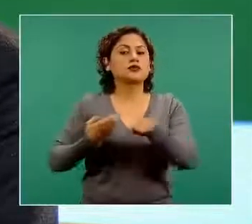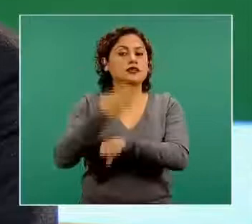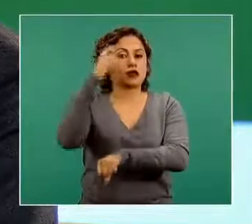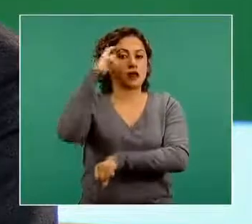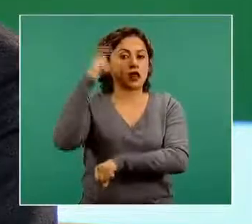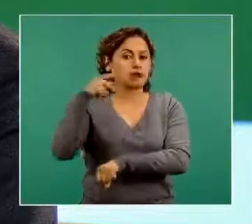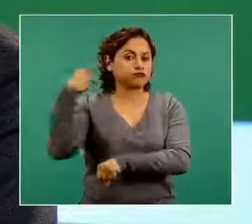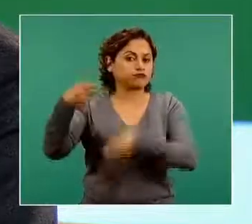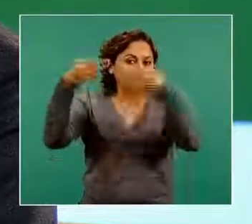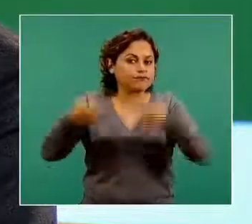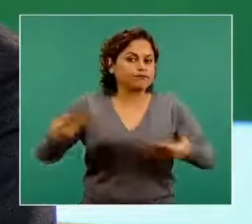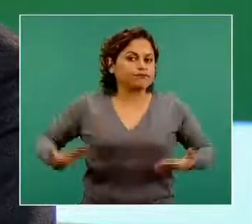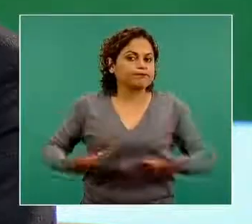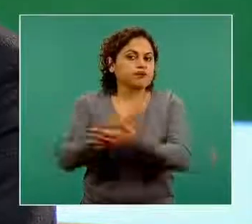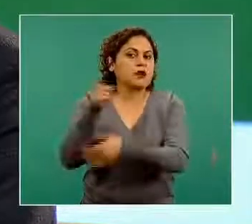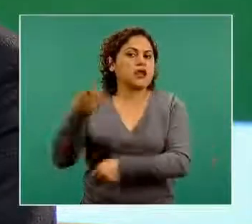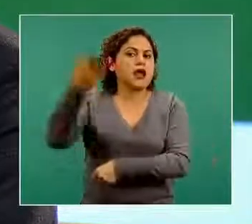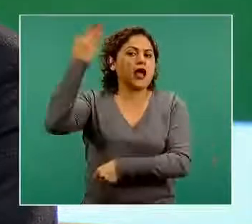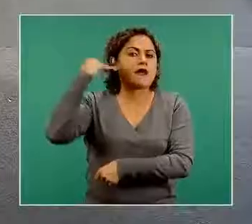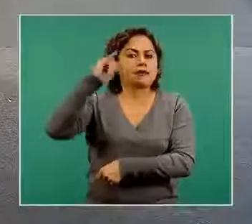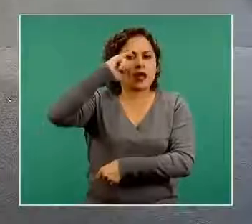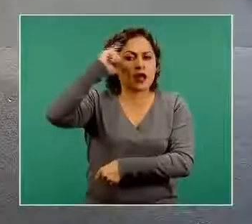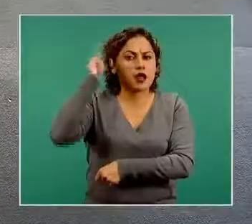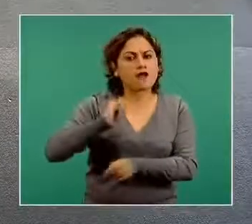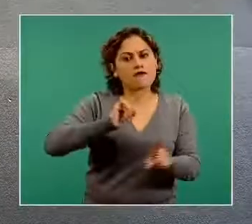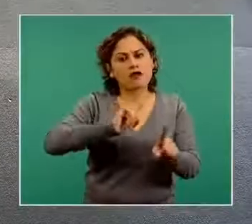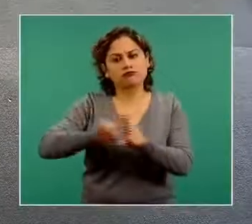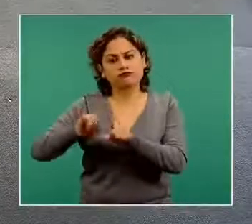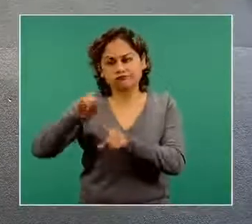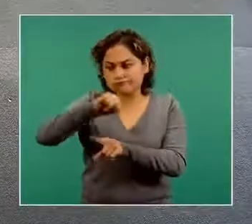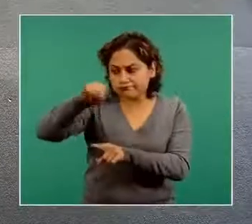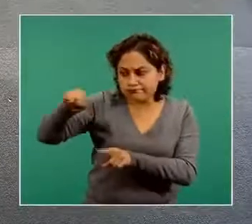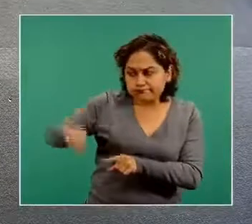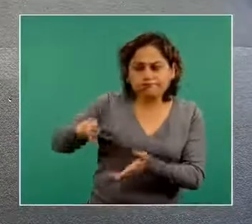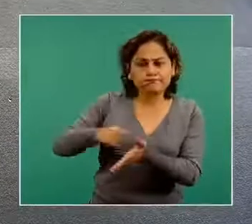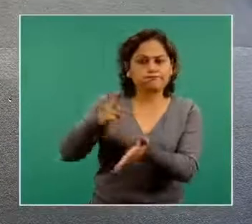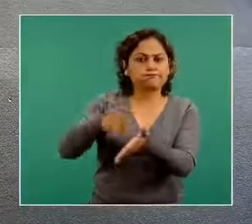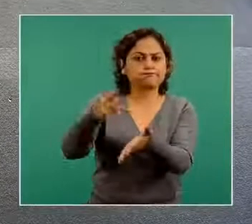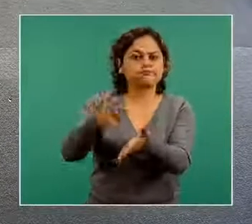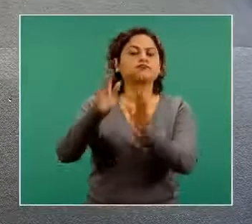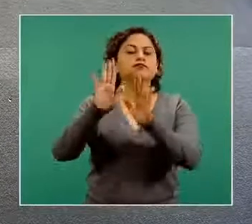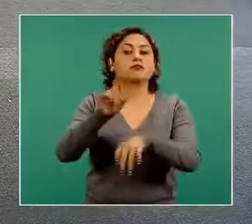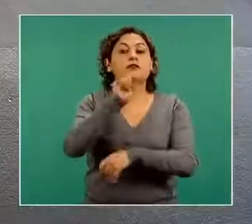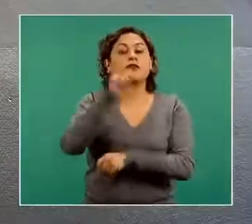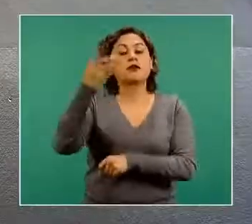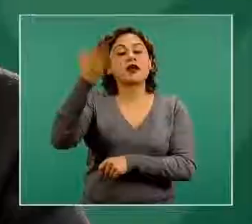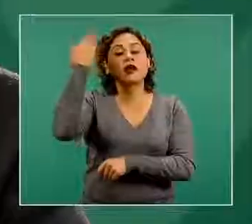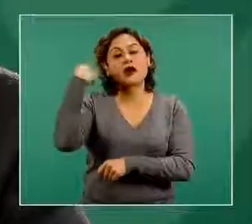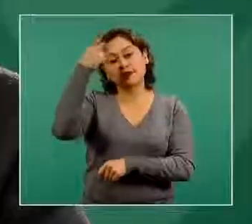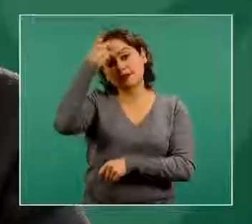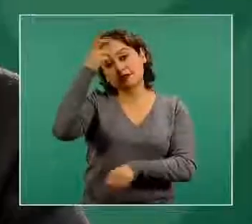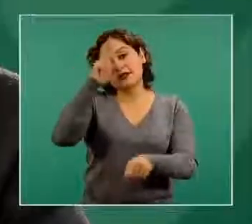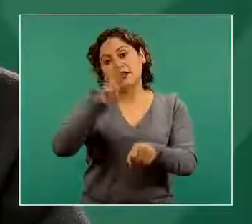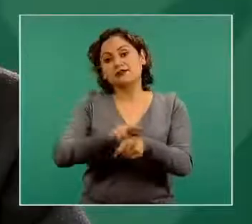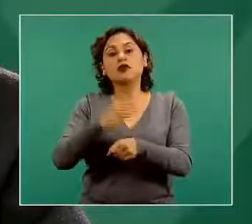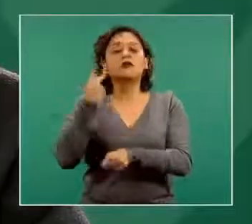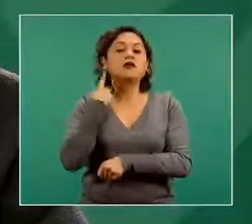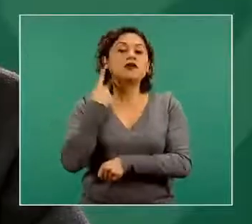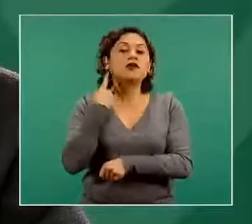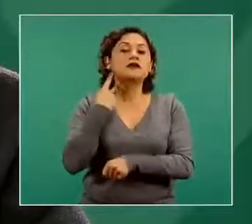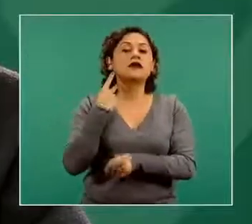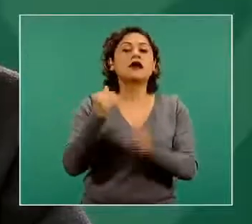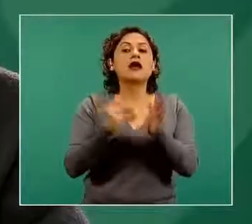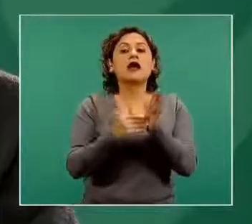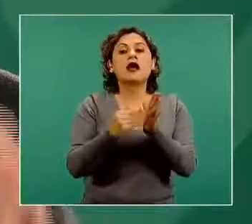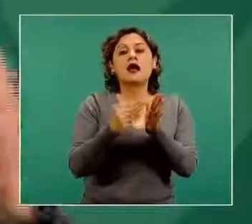jefa del programa de vacunación en múltiples ocasiones. También fue en algún momento directora de políticas y estrategia de salud en el